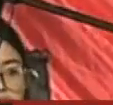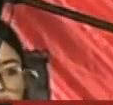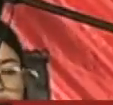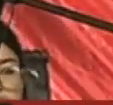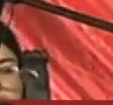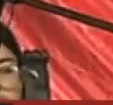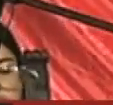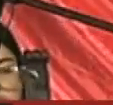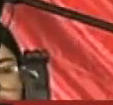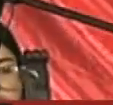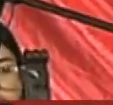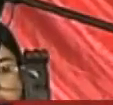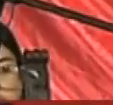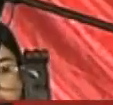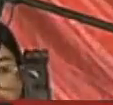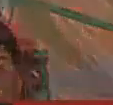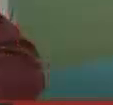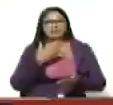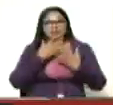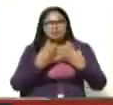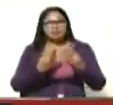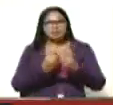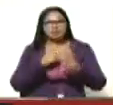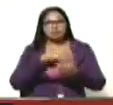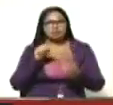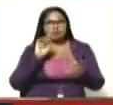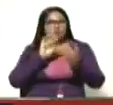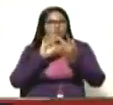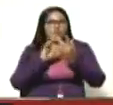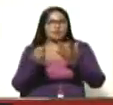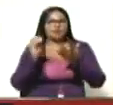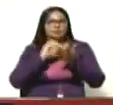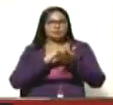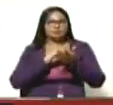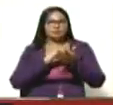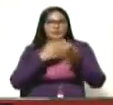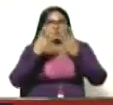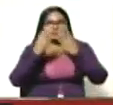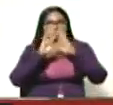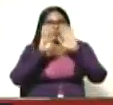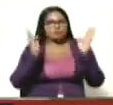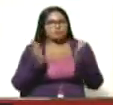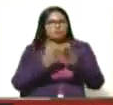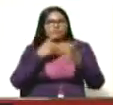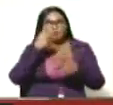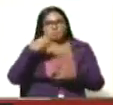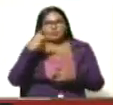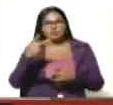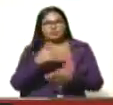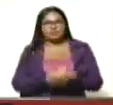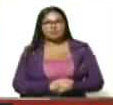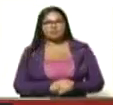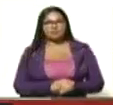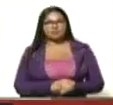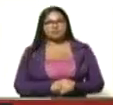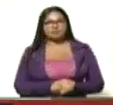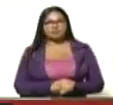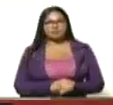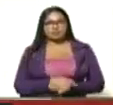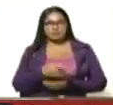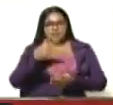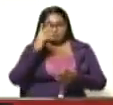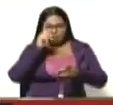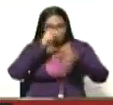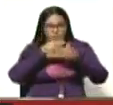como lo dijo Gabriel García Márquez. Nos tenemos que volver rápidamente al Festival Mundial de la Poesía. Hace su intervención la homenajeada de este